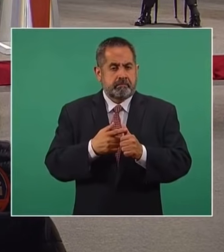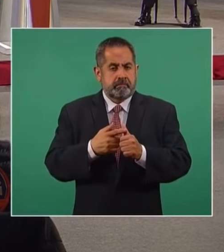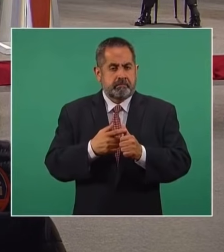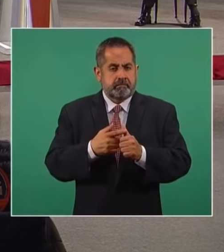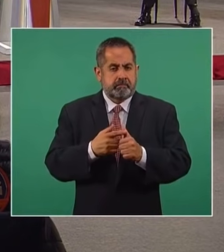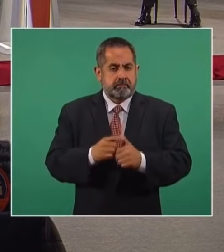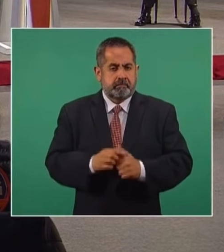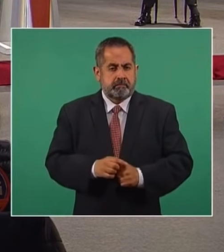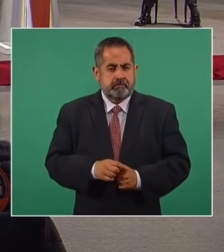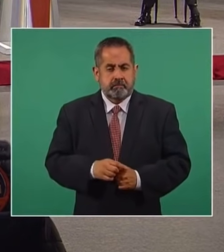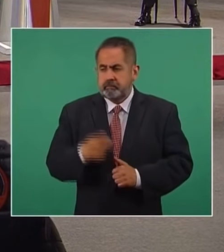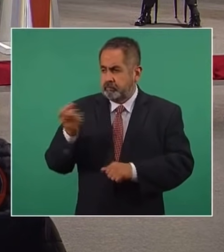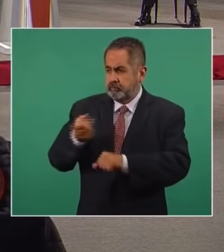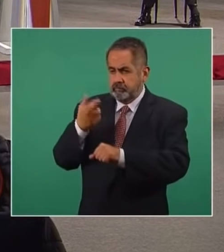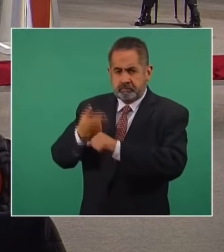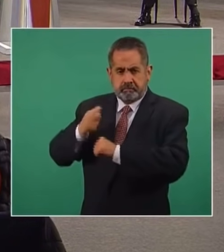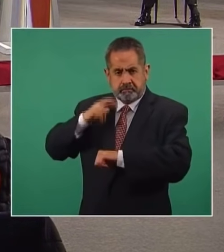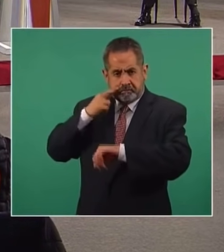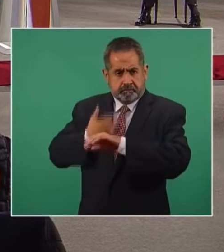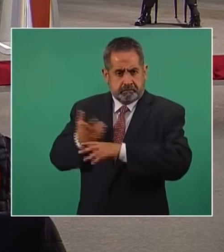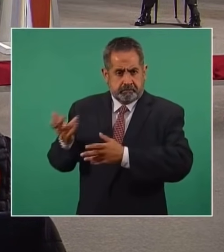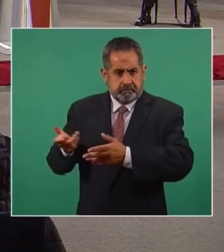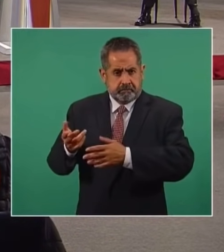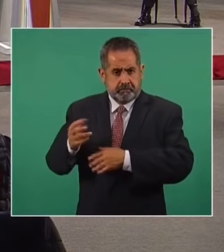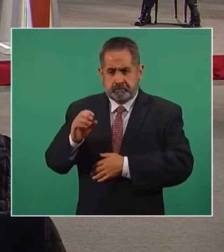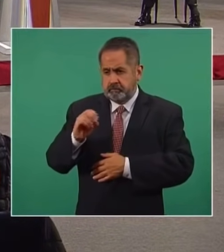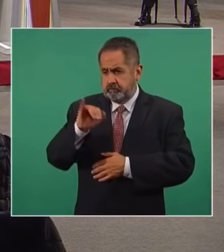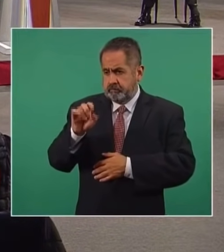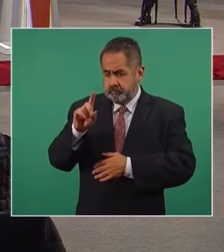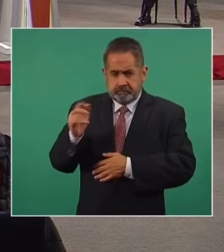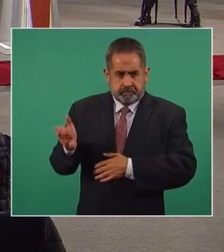el secretario de Marina, el almirante Ojeda.